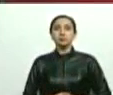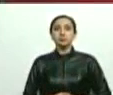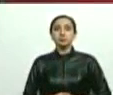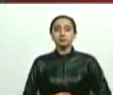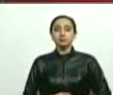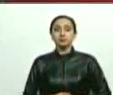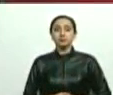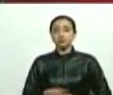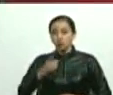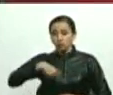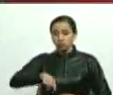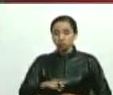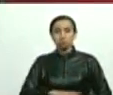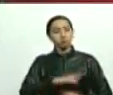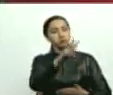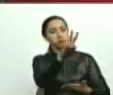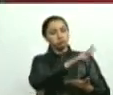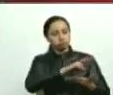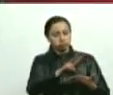para que ustedes lo estudien.